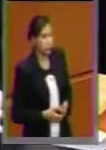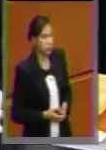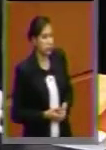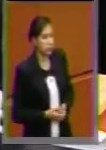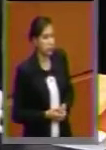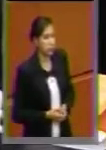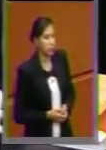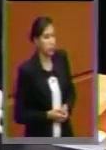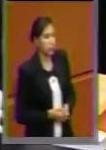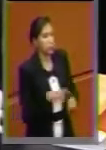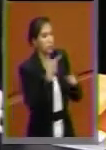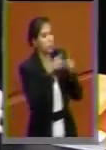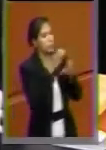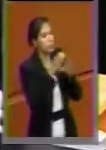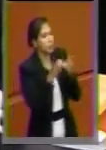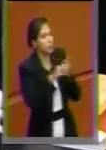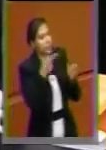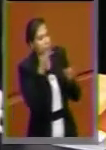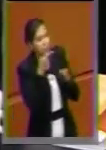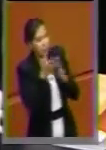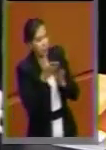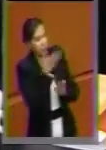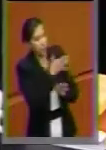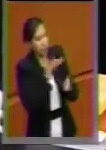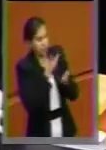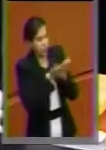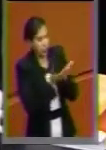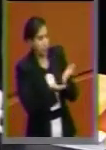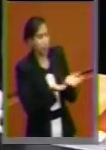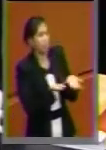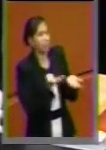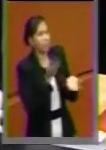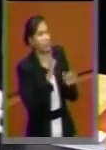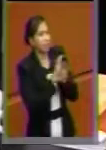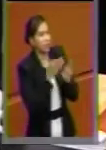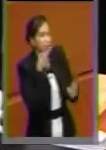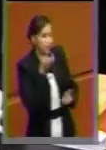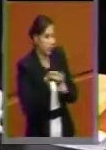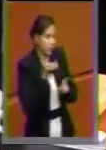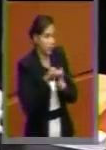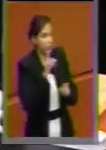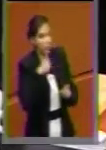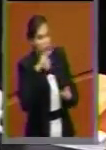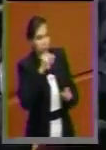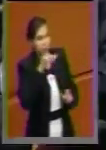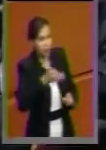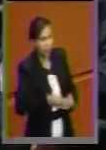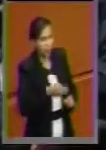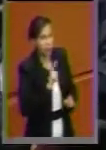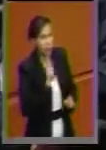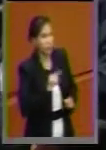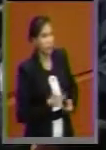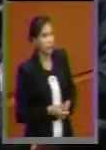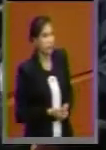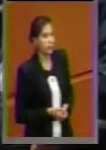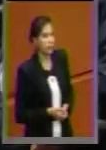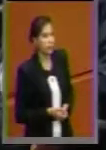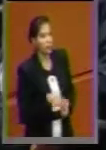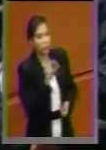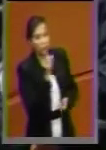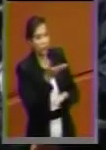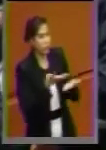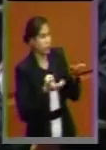y algunas otras aseveraciones incluso hasta las calificaciones que no comparto no